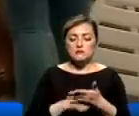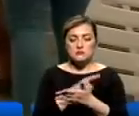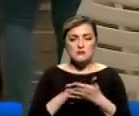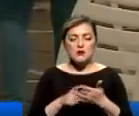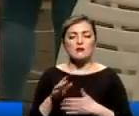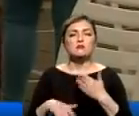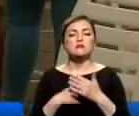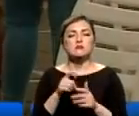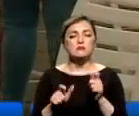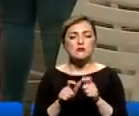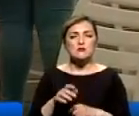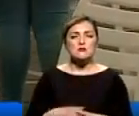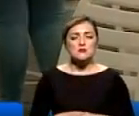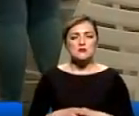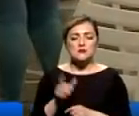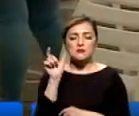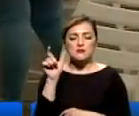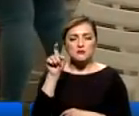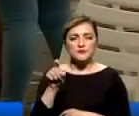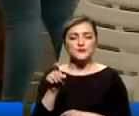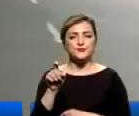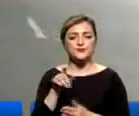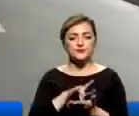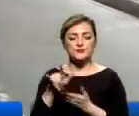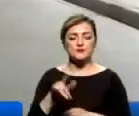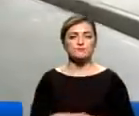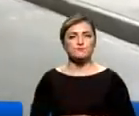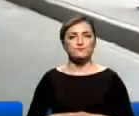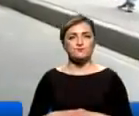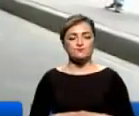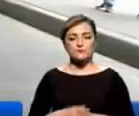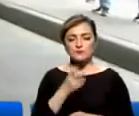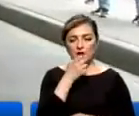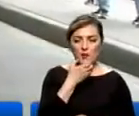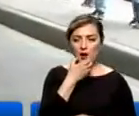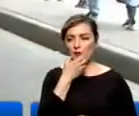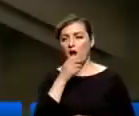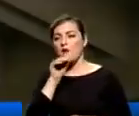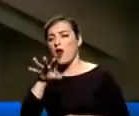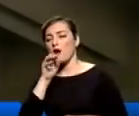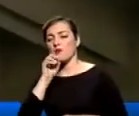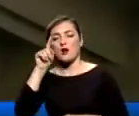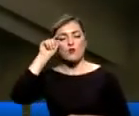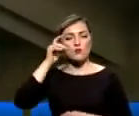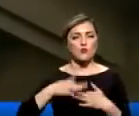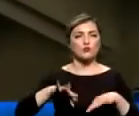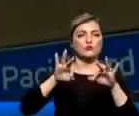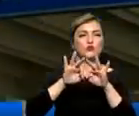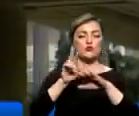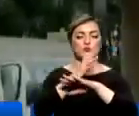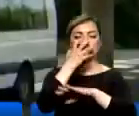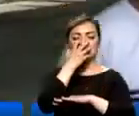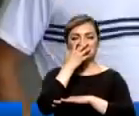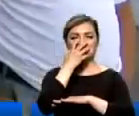prohibido para todo aquel que no presente un ticket de vuelo. Y a cada rato, por medio pues, de megáfonos, de señalética, se le recuerda la importancia del uso